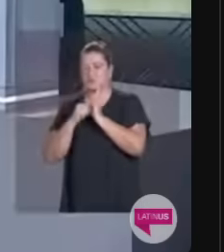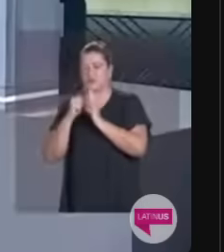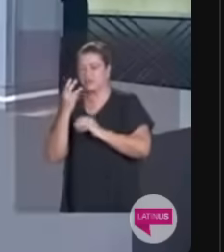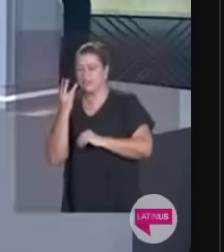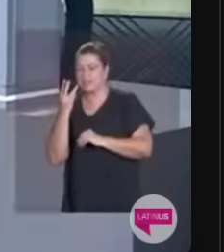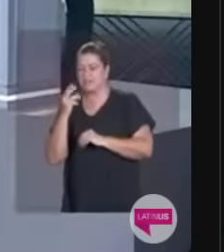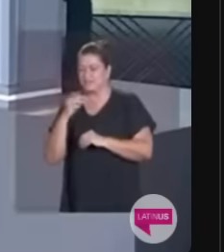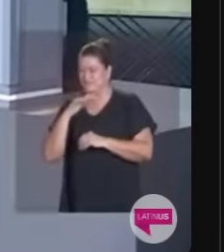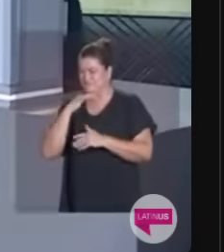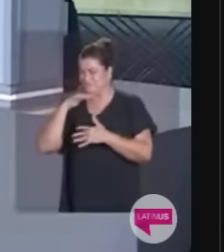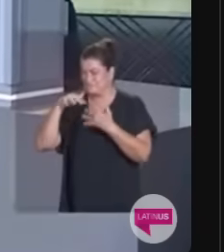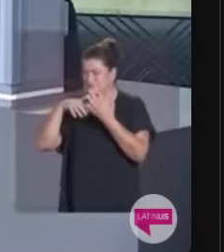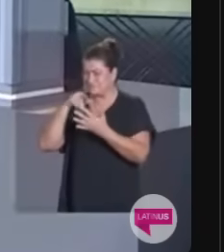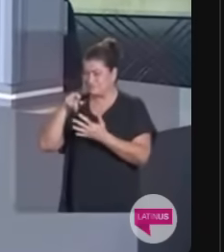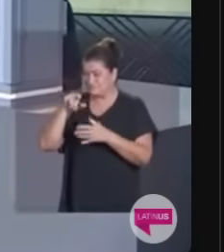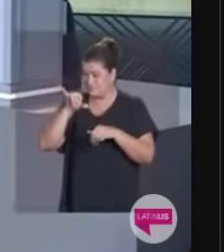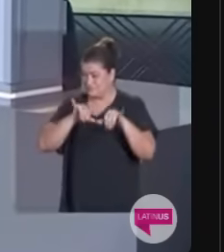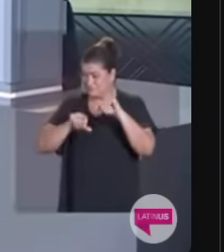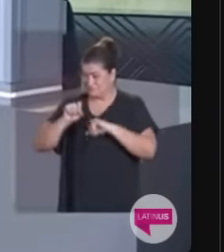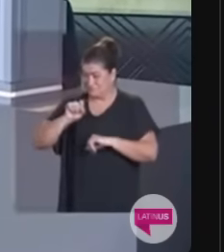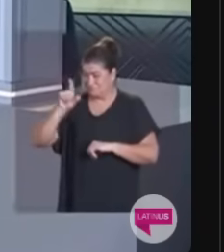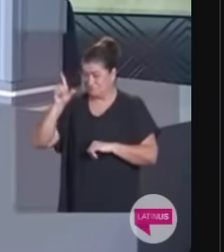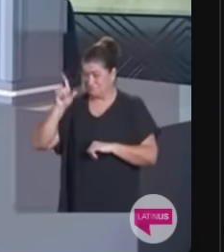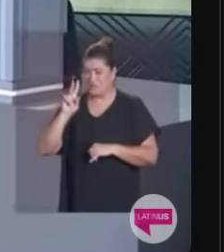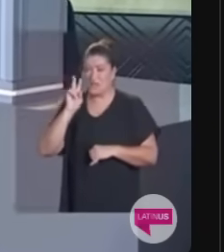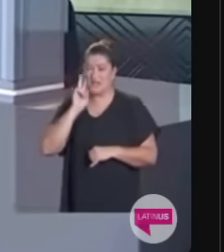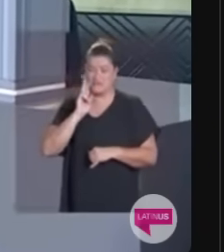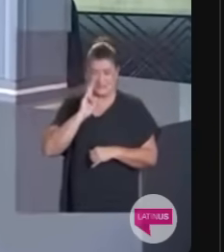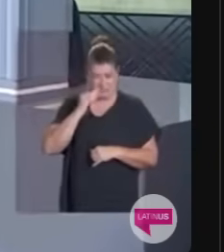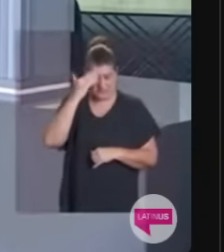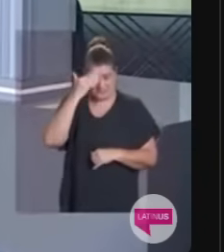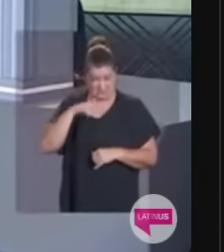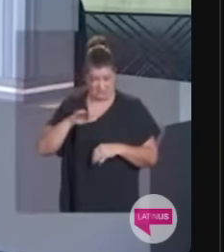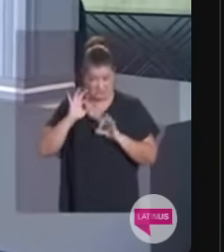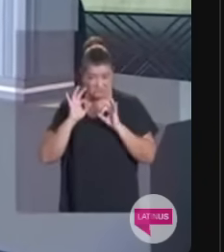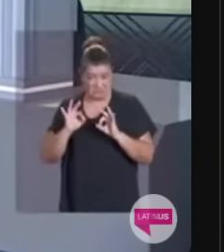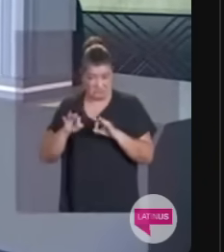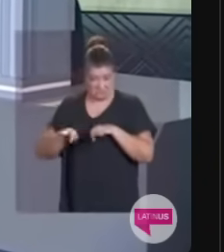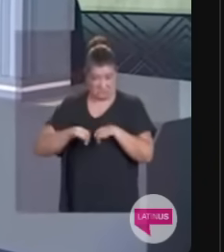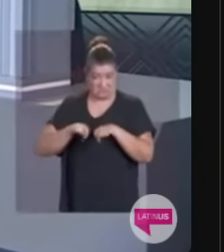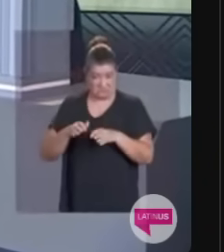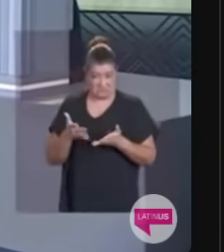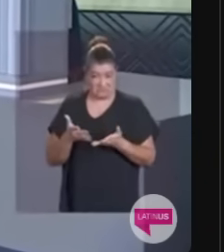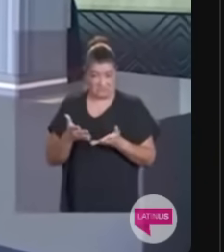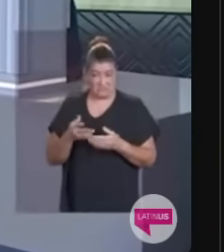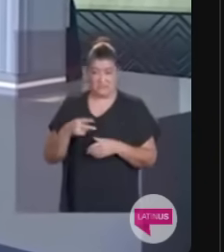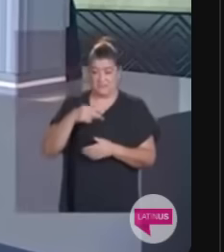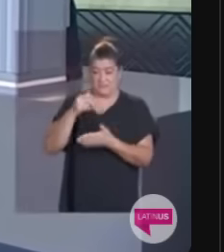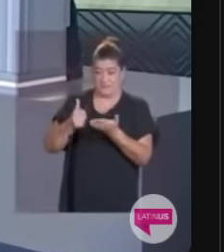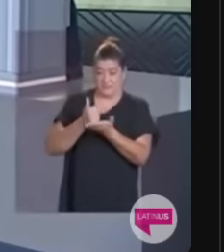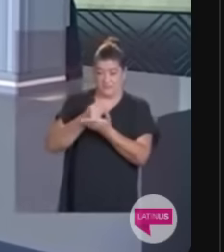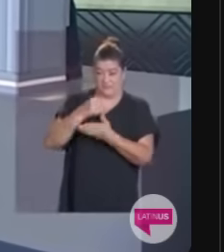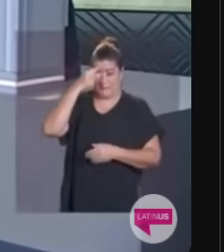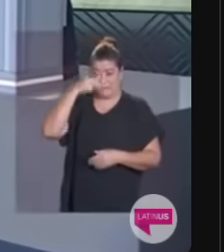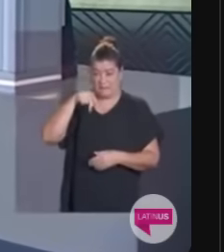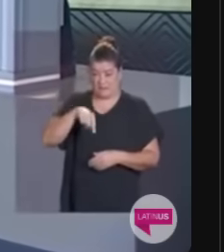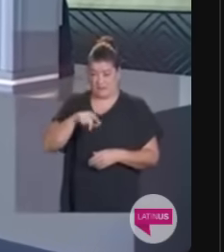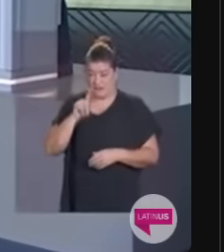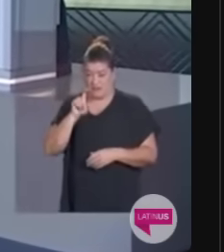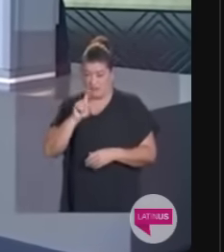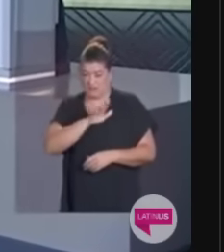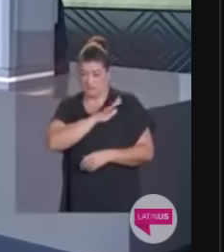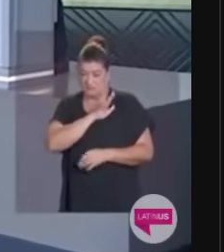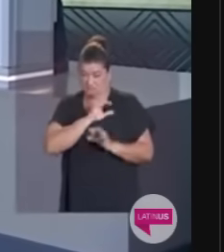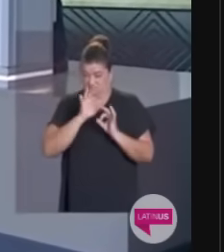dice que es científica y que sece muy bien las cosas Que responda si la calidad del agua en la Ciudad de México es de consumo humano Que